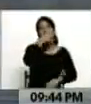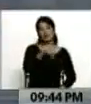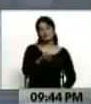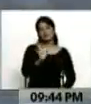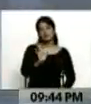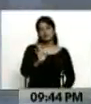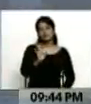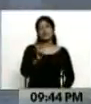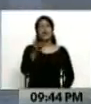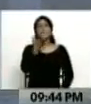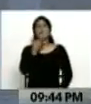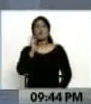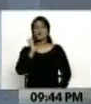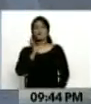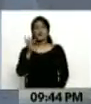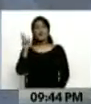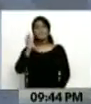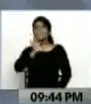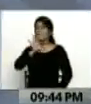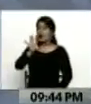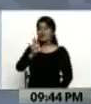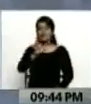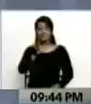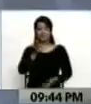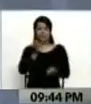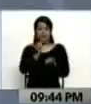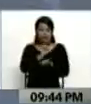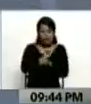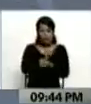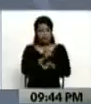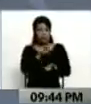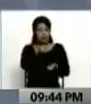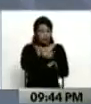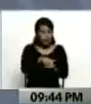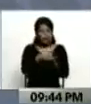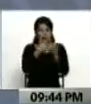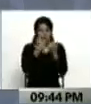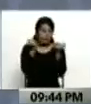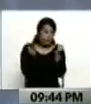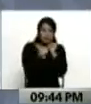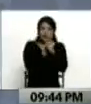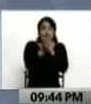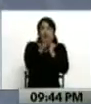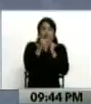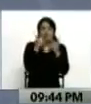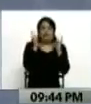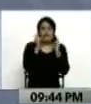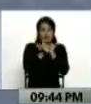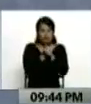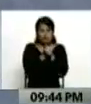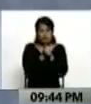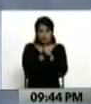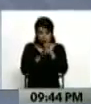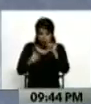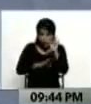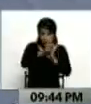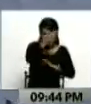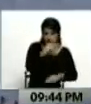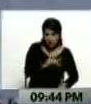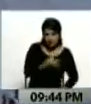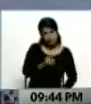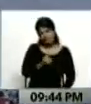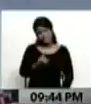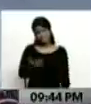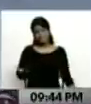independencia cómo un país arrodillado y amarrado podía desarrollarse Cómo cómo un caballo o una